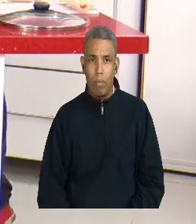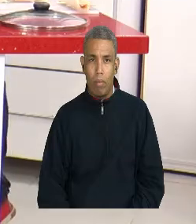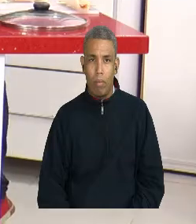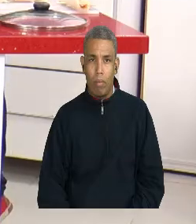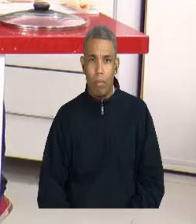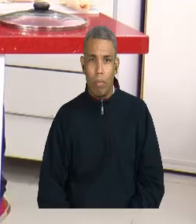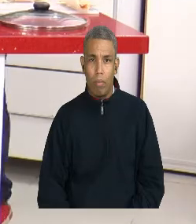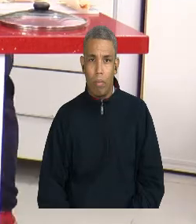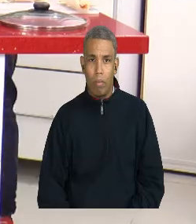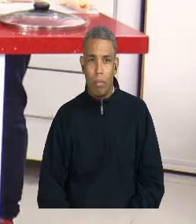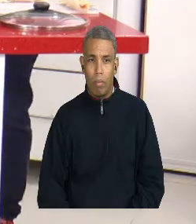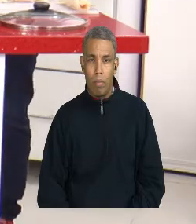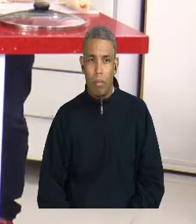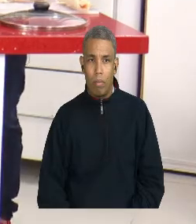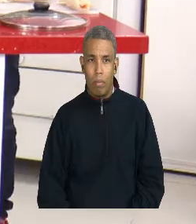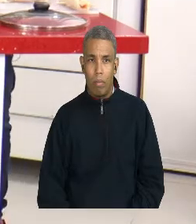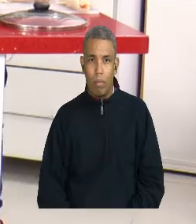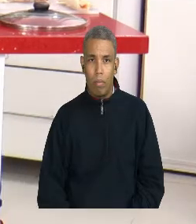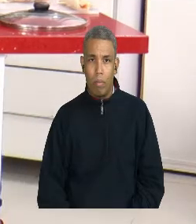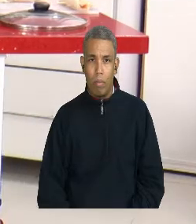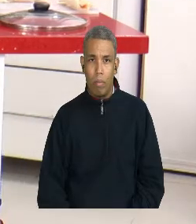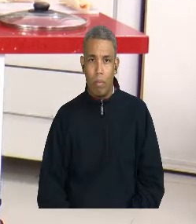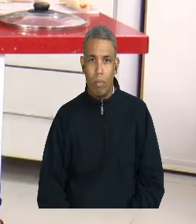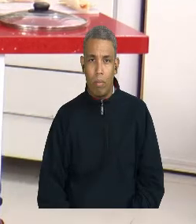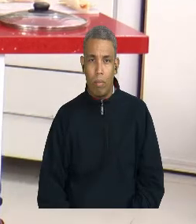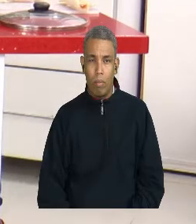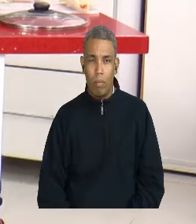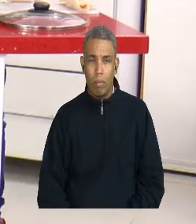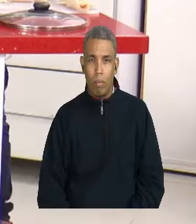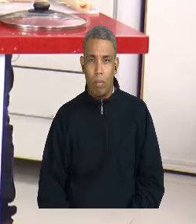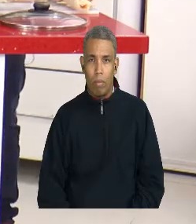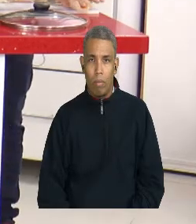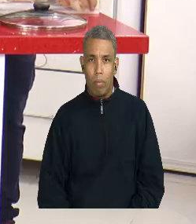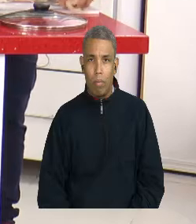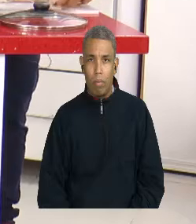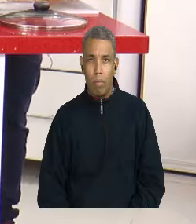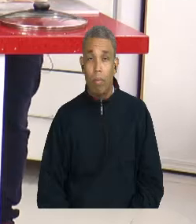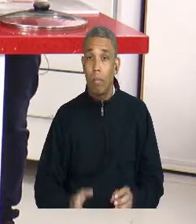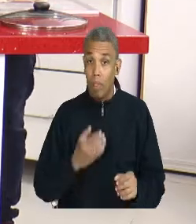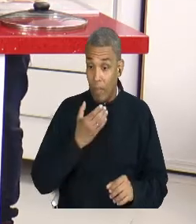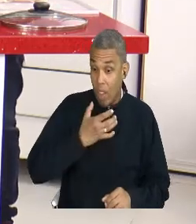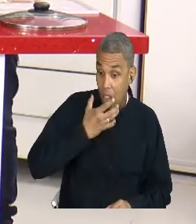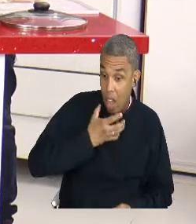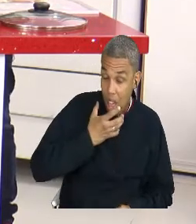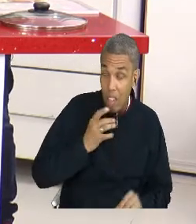Entonces, como está bajita temperatura, ¿sí? Entonces, nuestro sartén está bastante caliente ya.